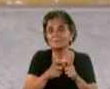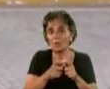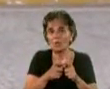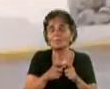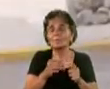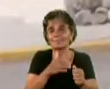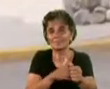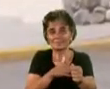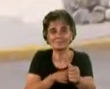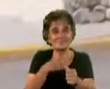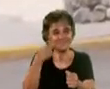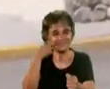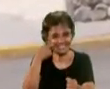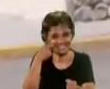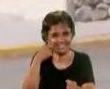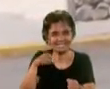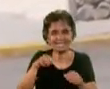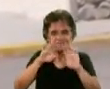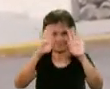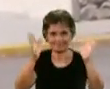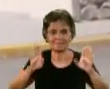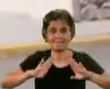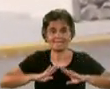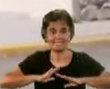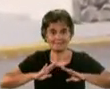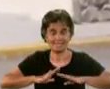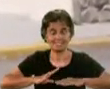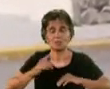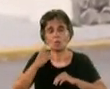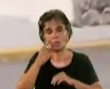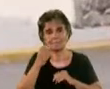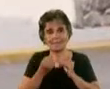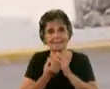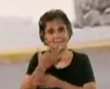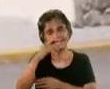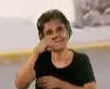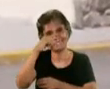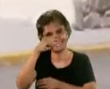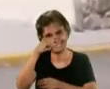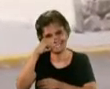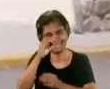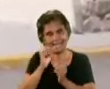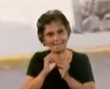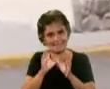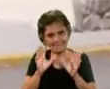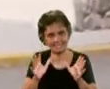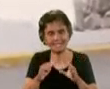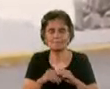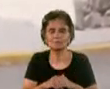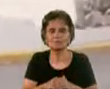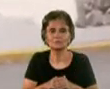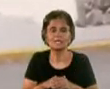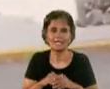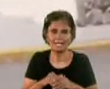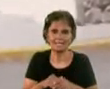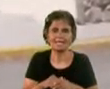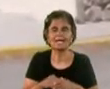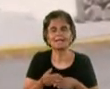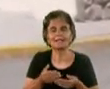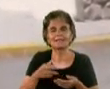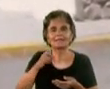nuevo gimnasio municipal. Estamos funcionando desde muy temprano, desde las 7 de la mañana. Ya estamos con actividades, lo que es pilates,